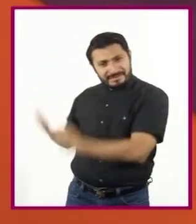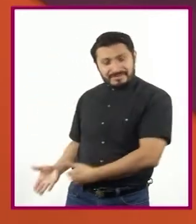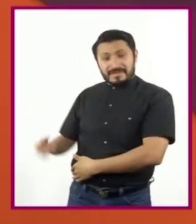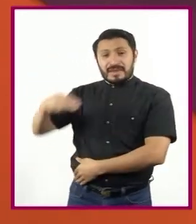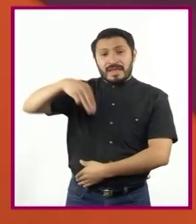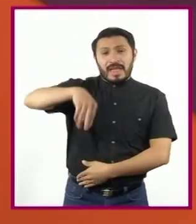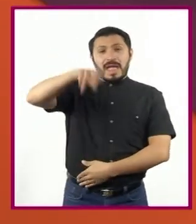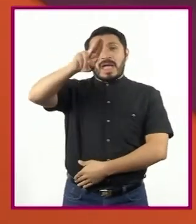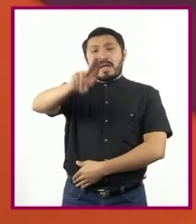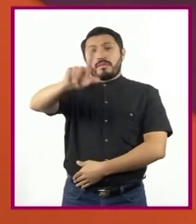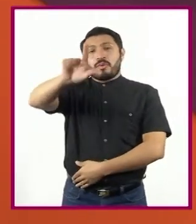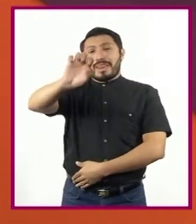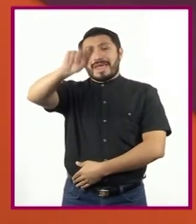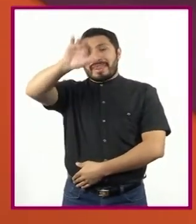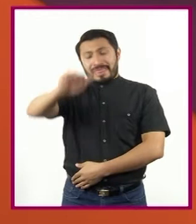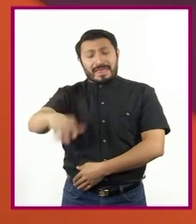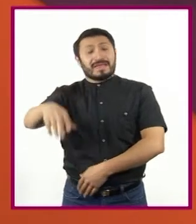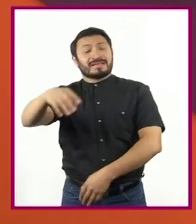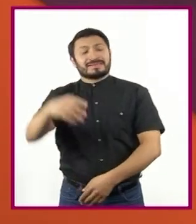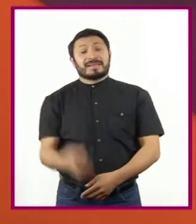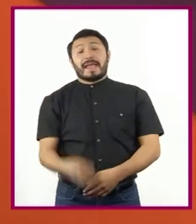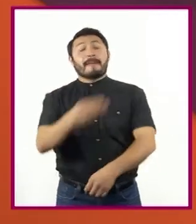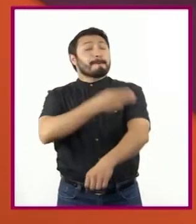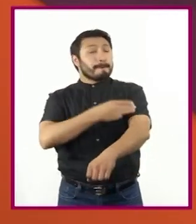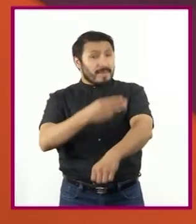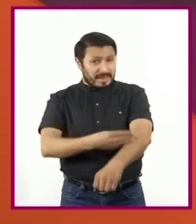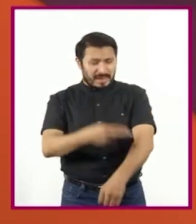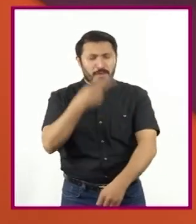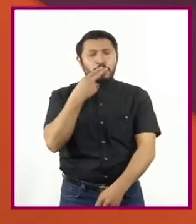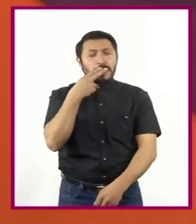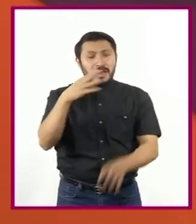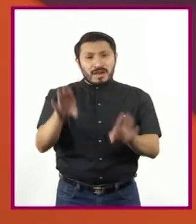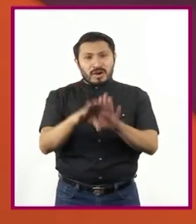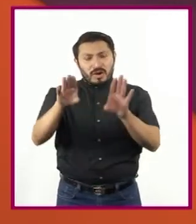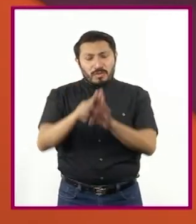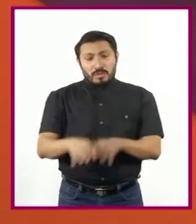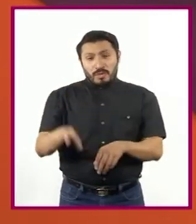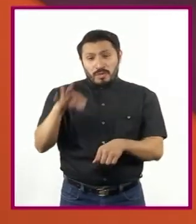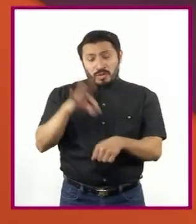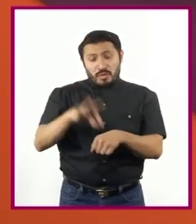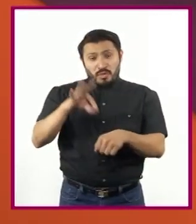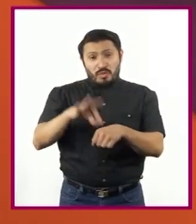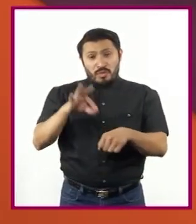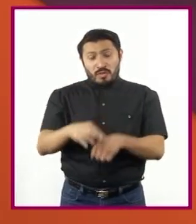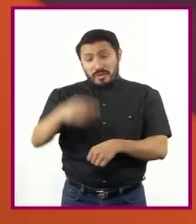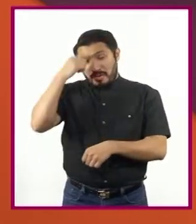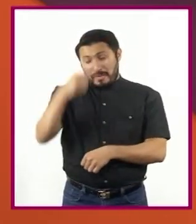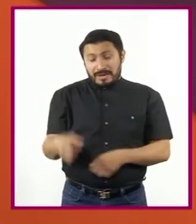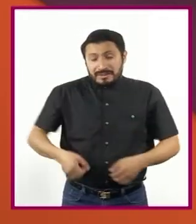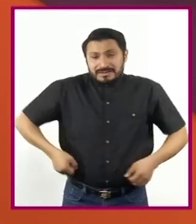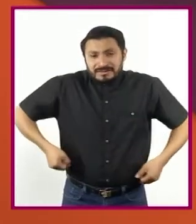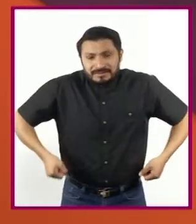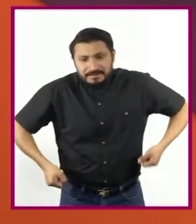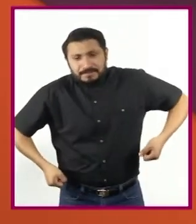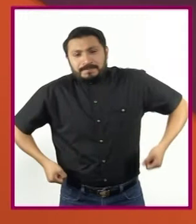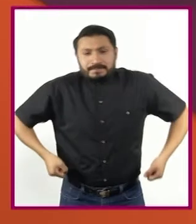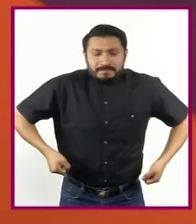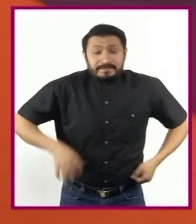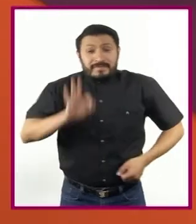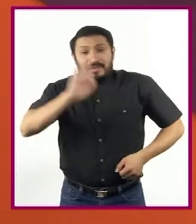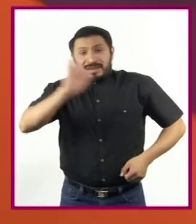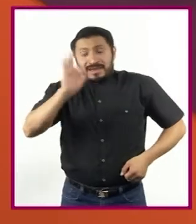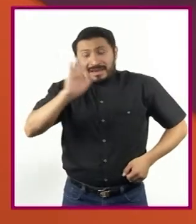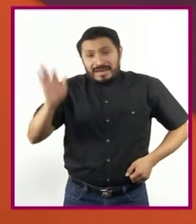escala elaborada con madera. Se utilizan como dispositivo médico que sirve para desplazarnos si tenemos una pierna